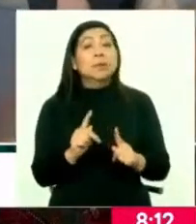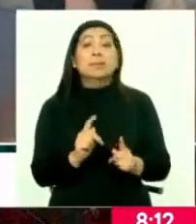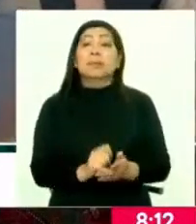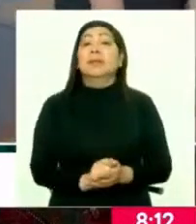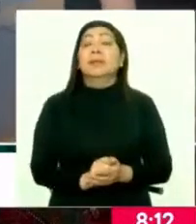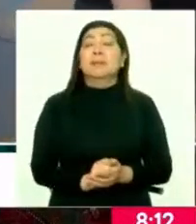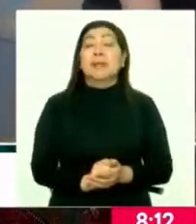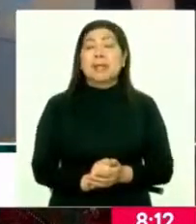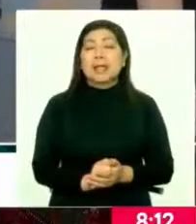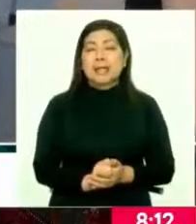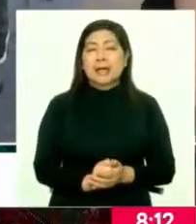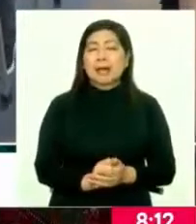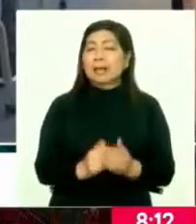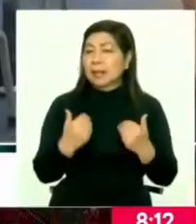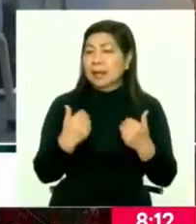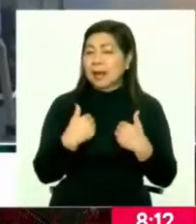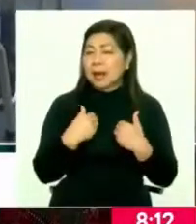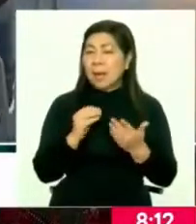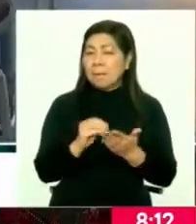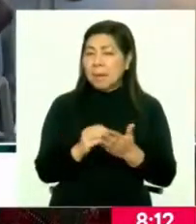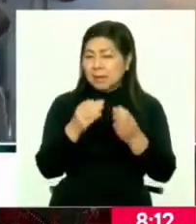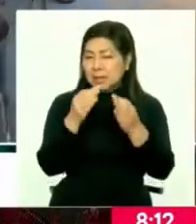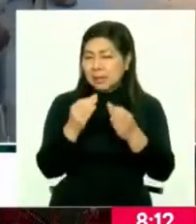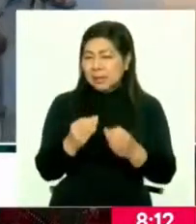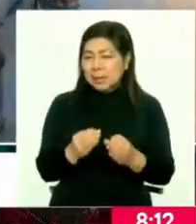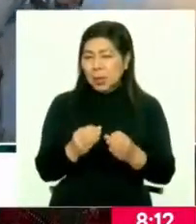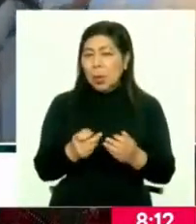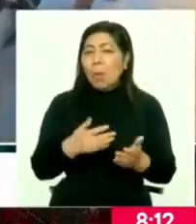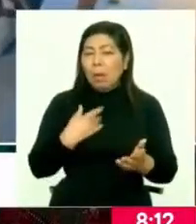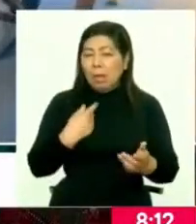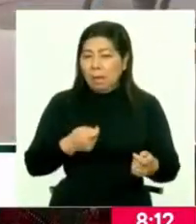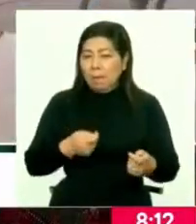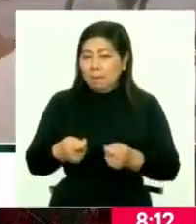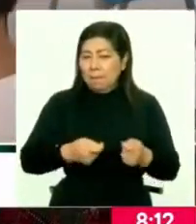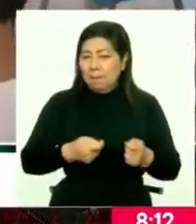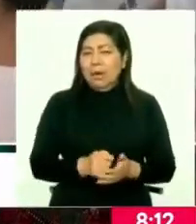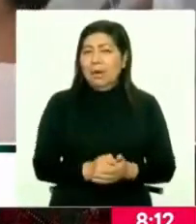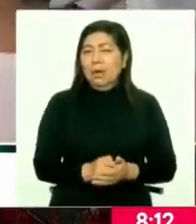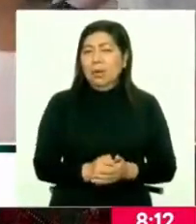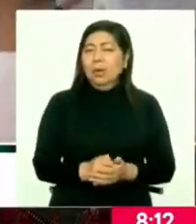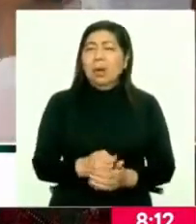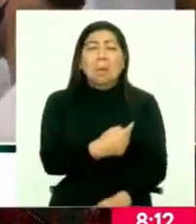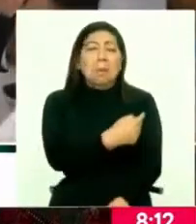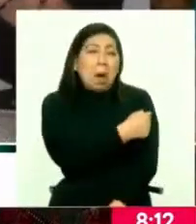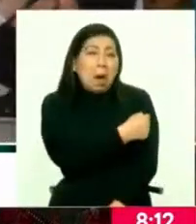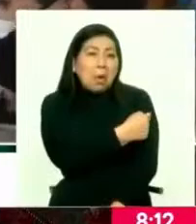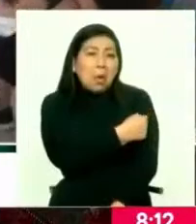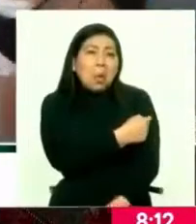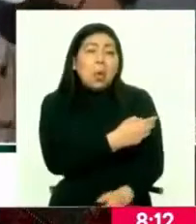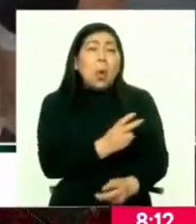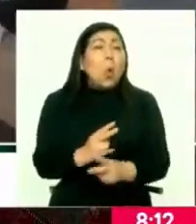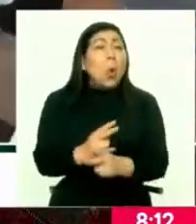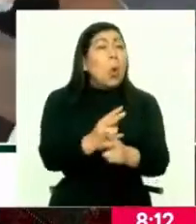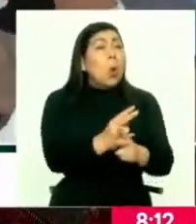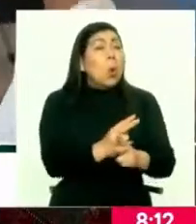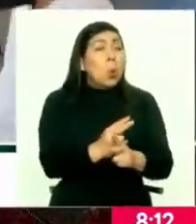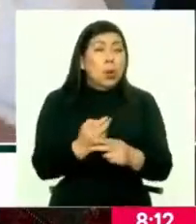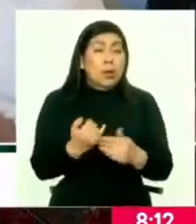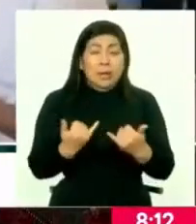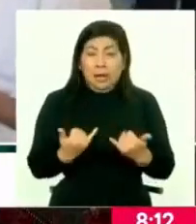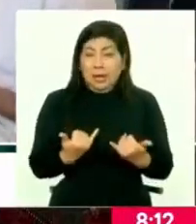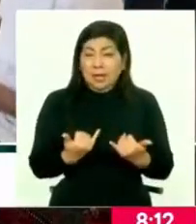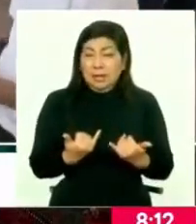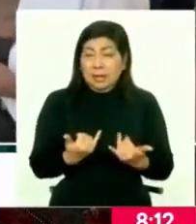permita mantenernos más seguros y manejar a través de vacunas o de ciertos cuidados